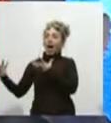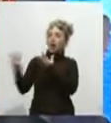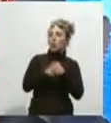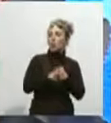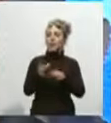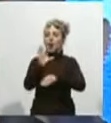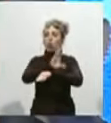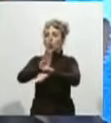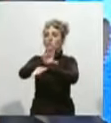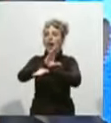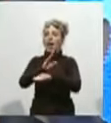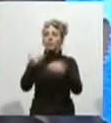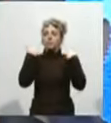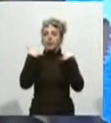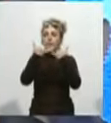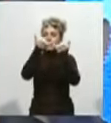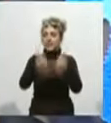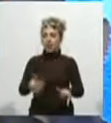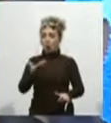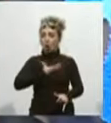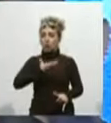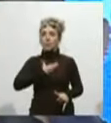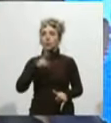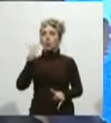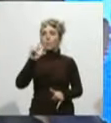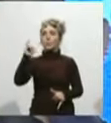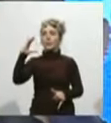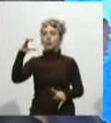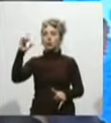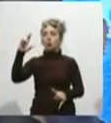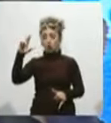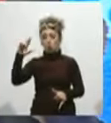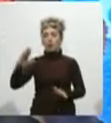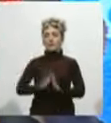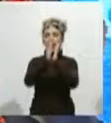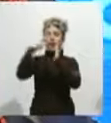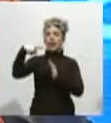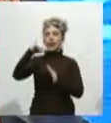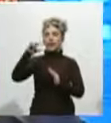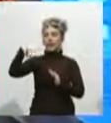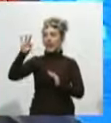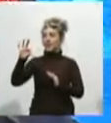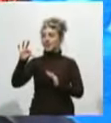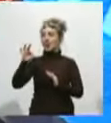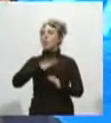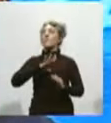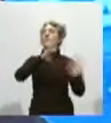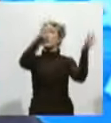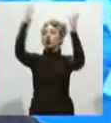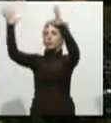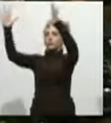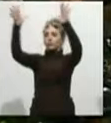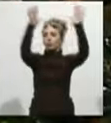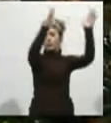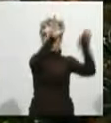concejal de festejos de este ayuntamiento, Víctor Sanginés. Vamos a recibirlo, como no, con ese aplauso